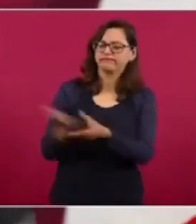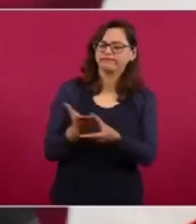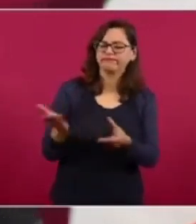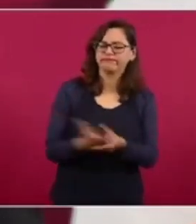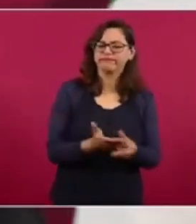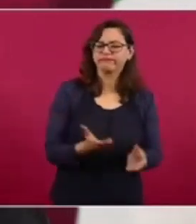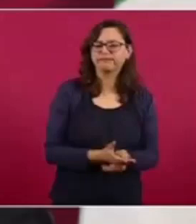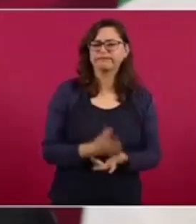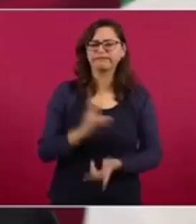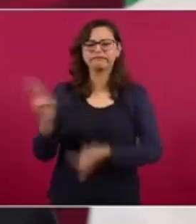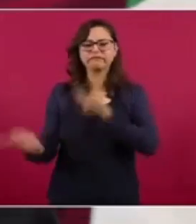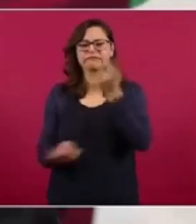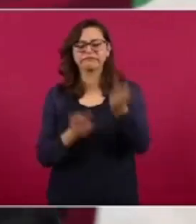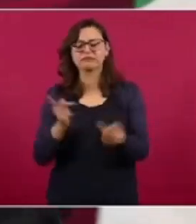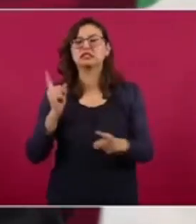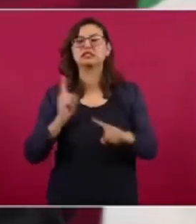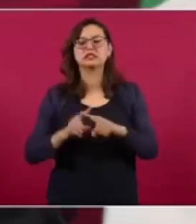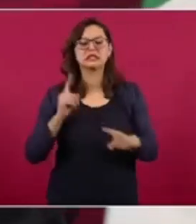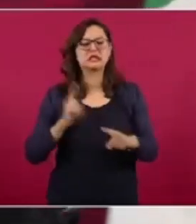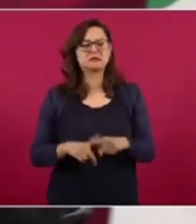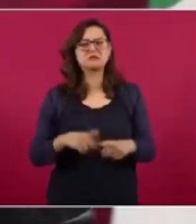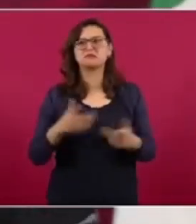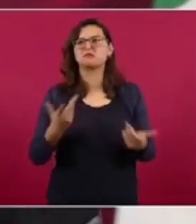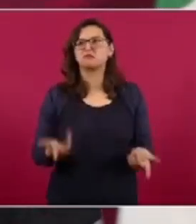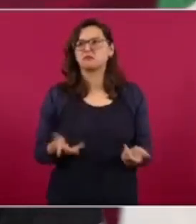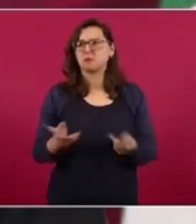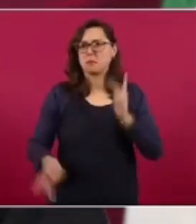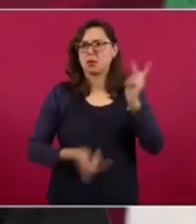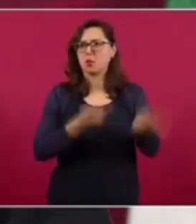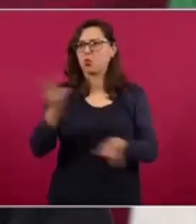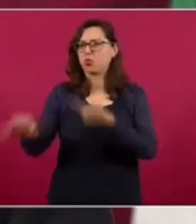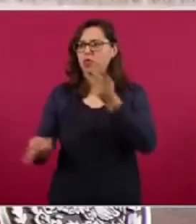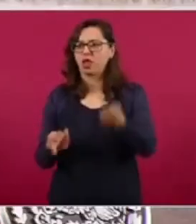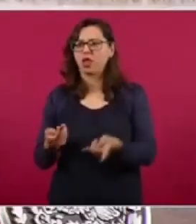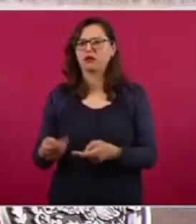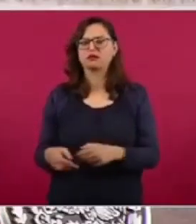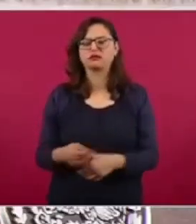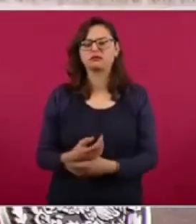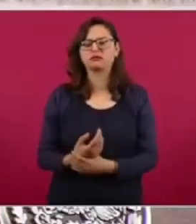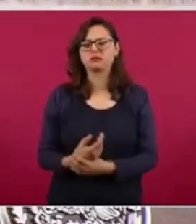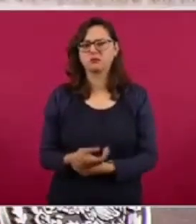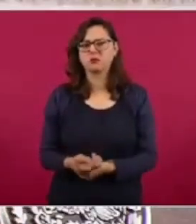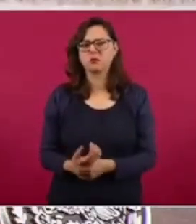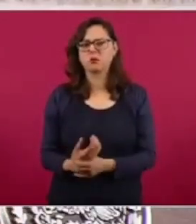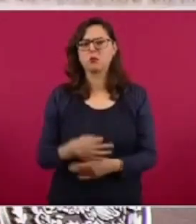de la contratación de las encuestas, ¿sí?